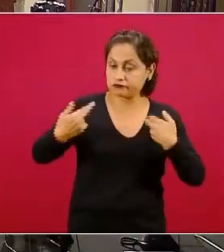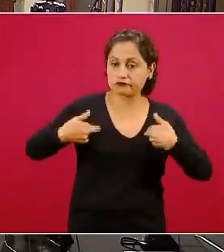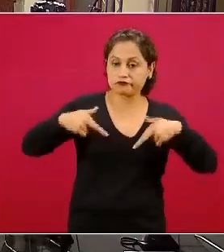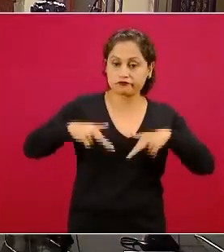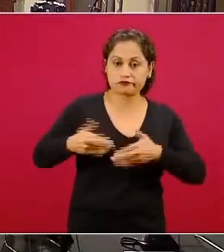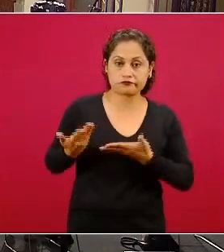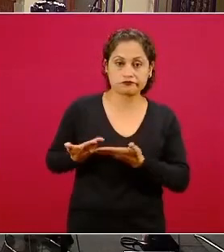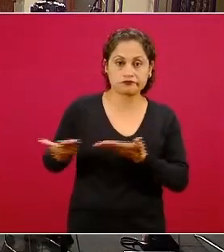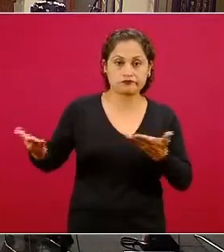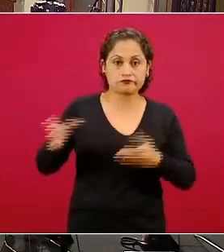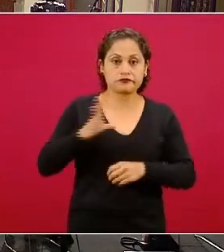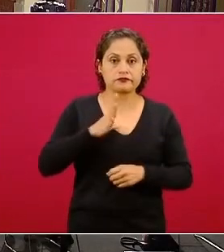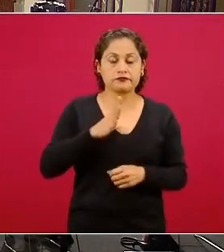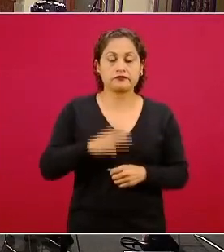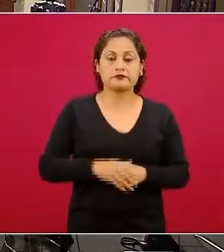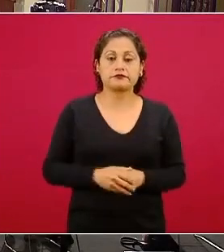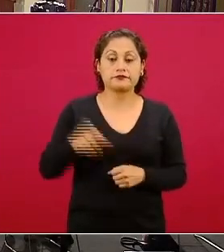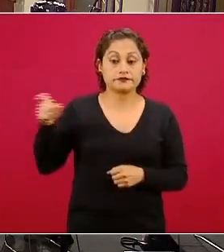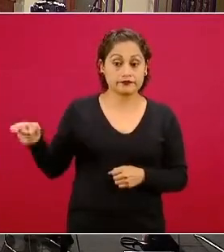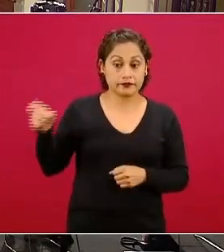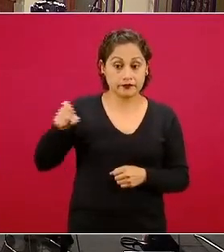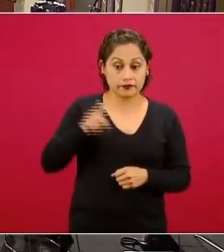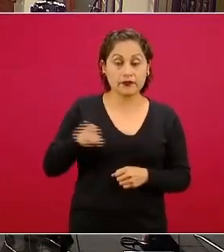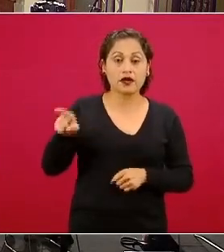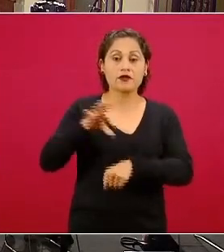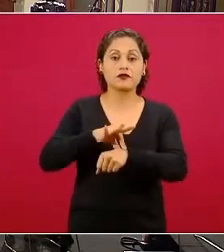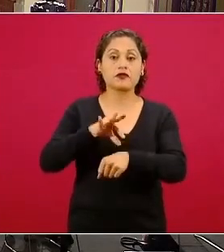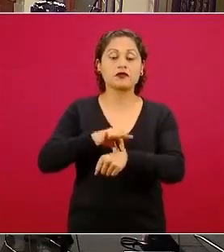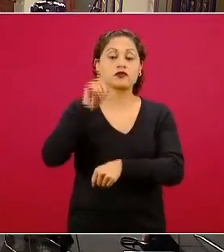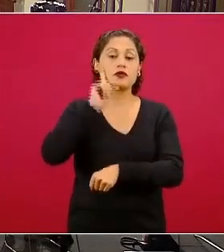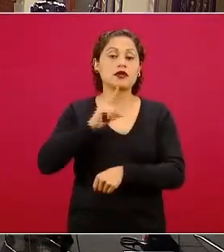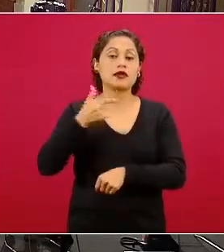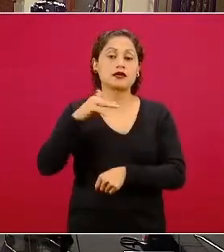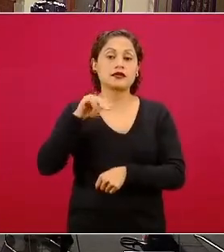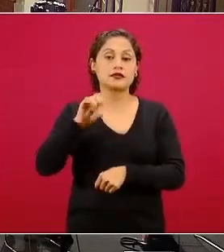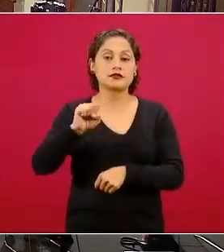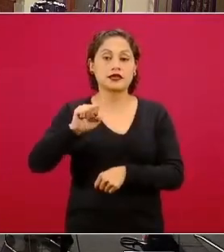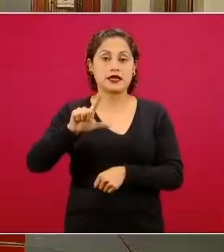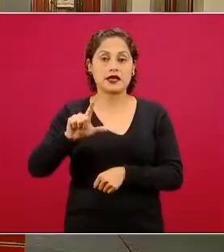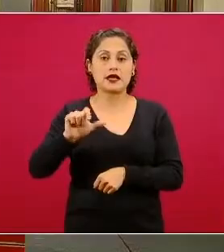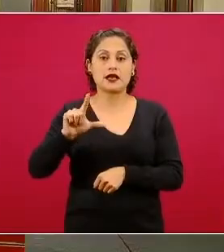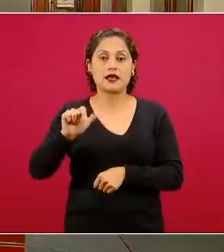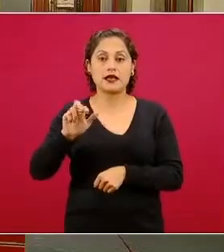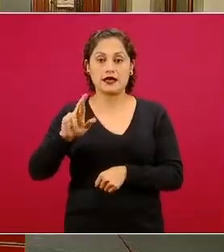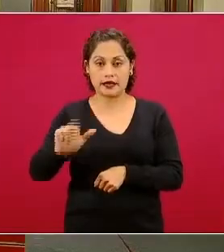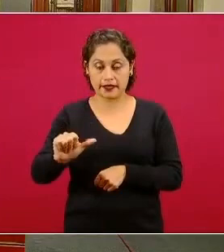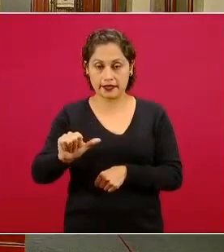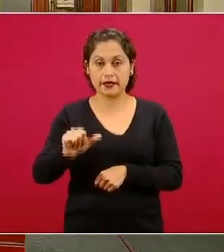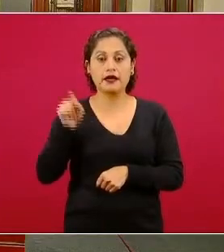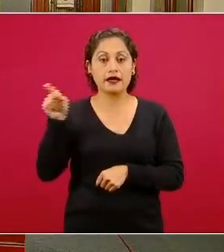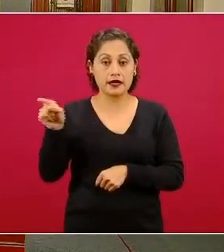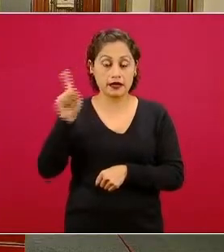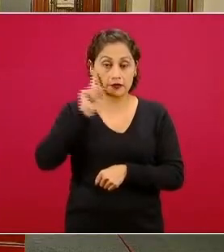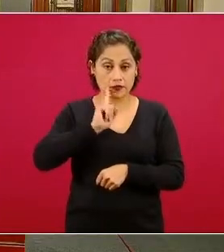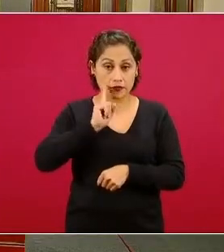representadas. Me voy de allá para acá por la doctora Gisela Lara Saldaña, quien, como saben ustedes, es